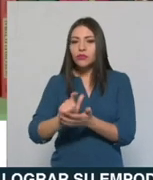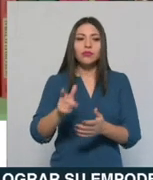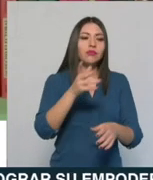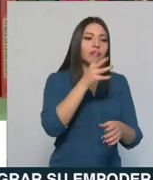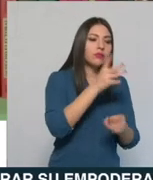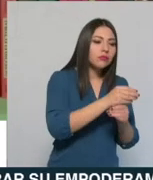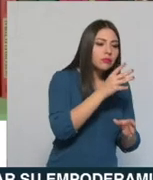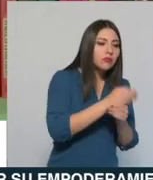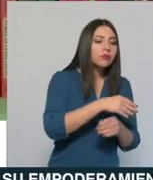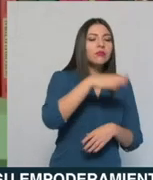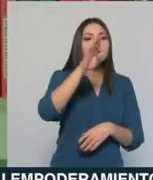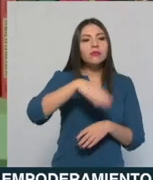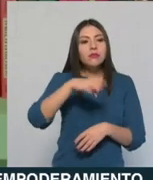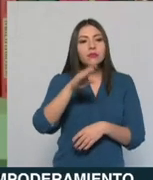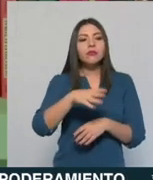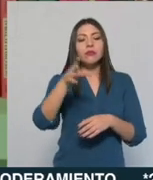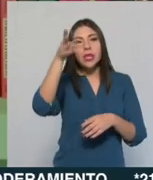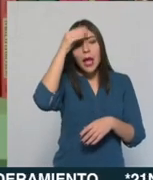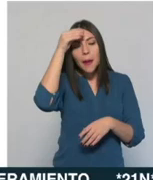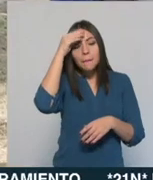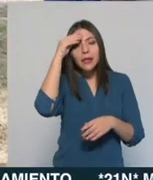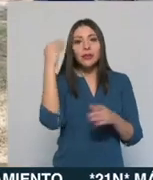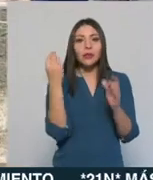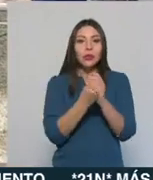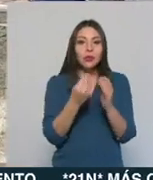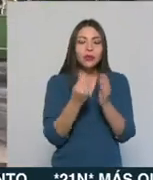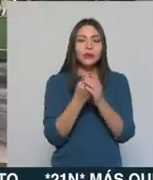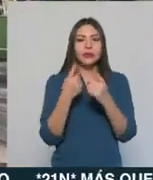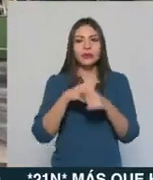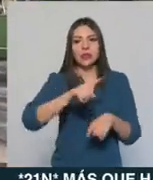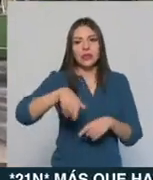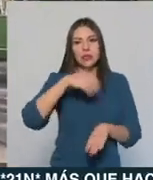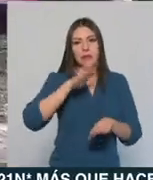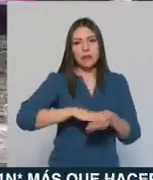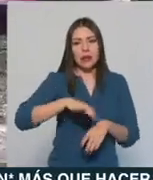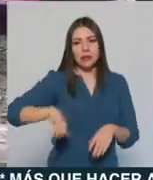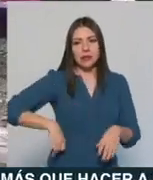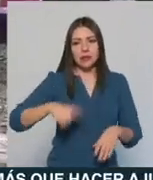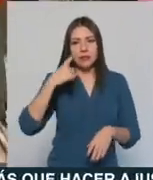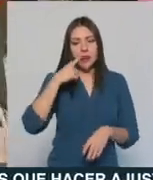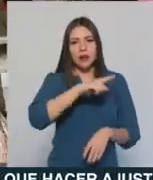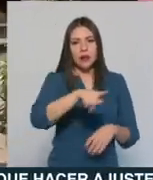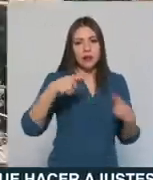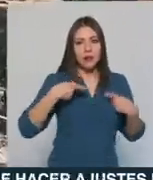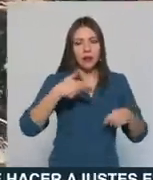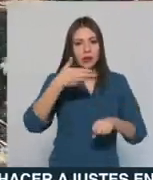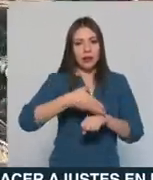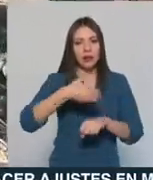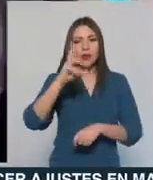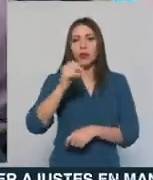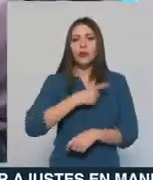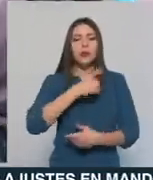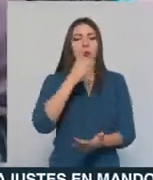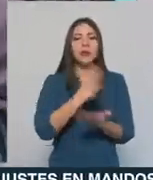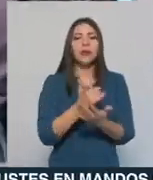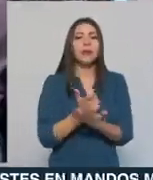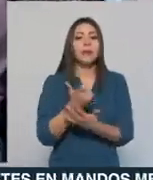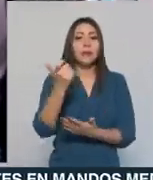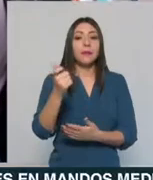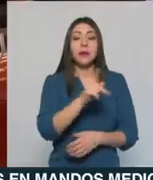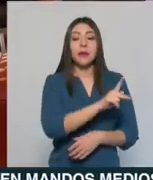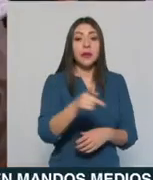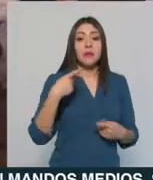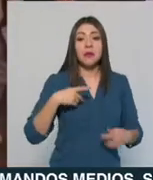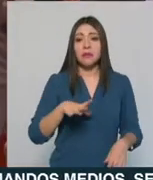que la gente sea sancionada de esta forma. Los infractores del reglamento de tránsito que se nieguen a realizar el trabajo